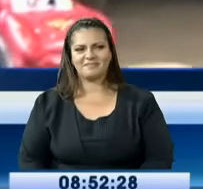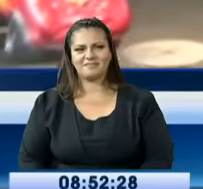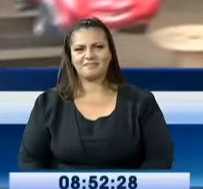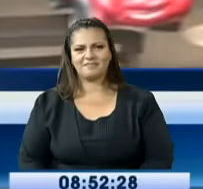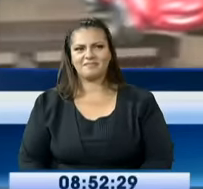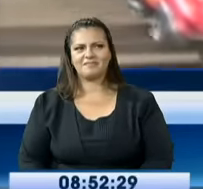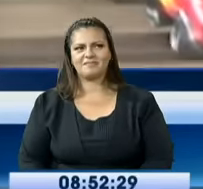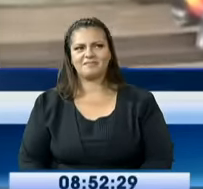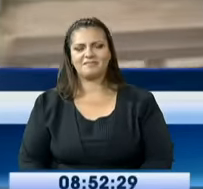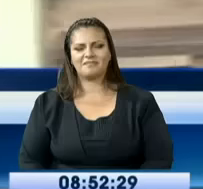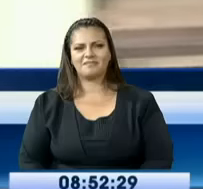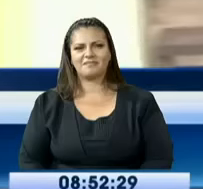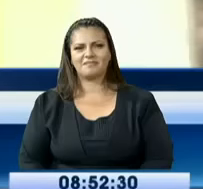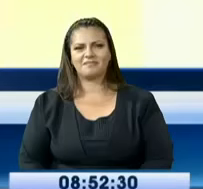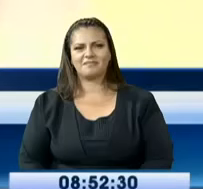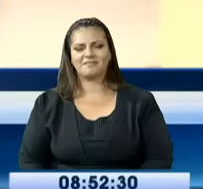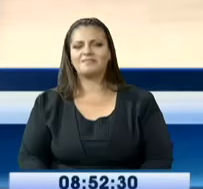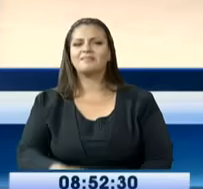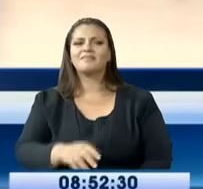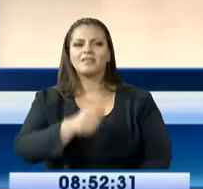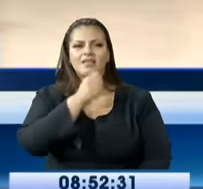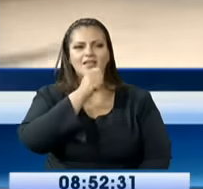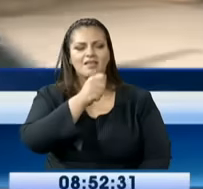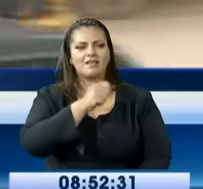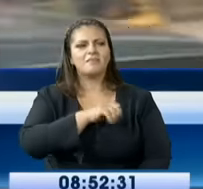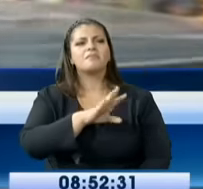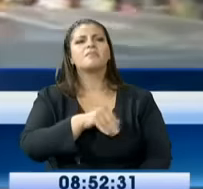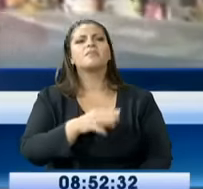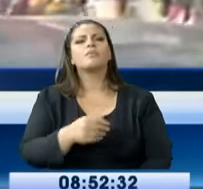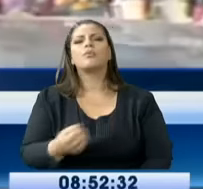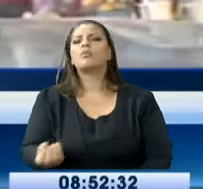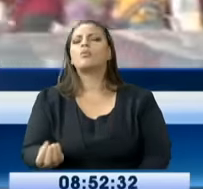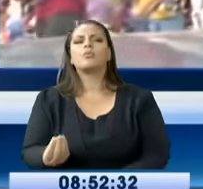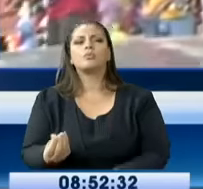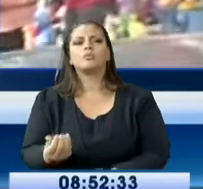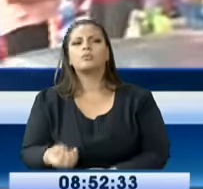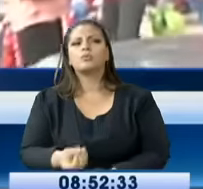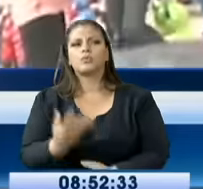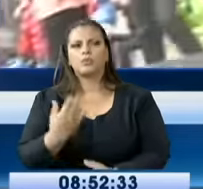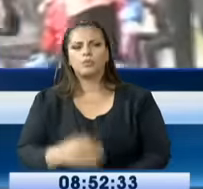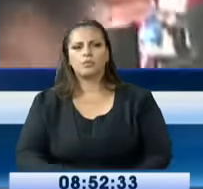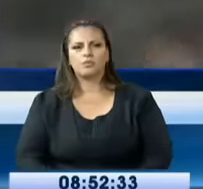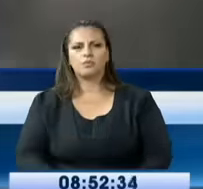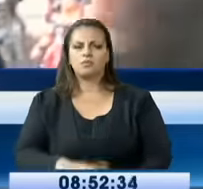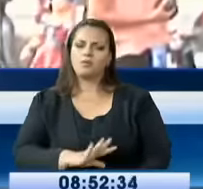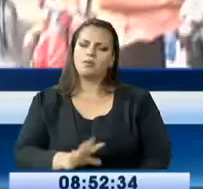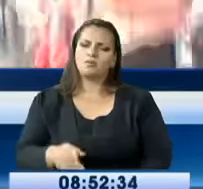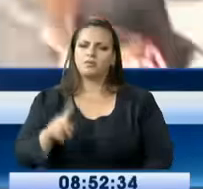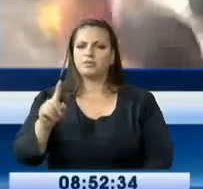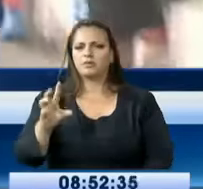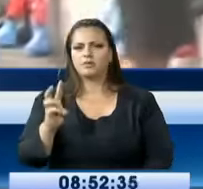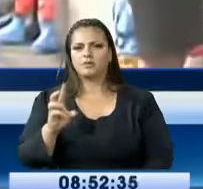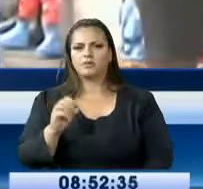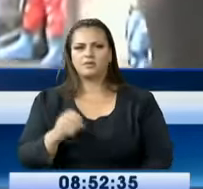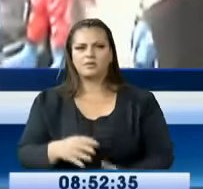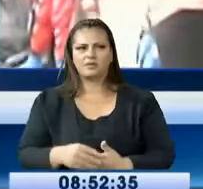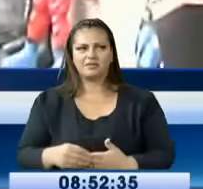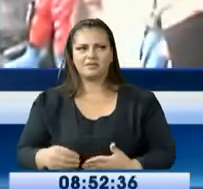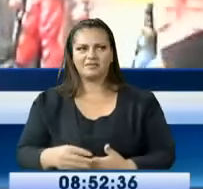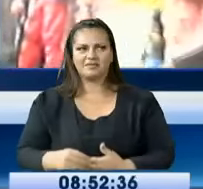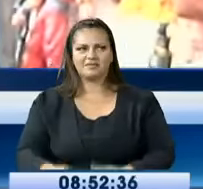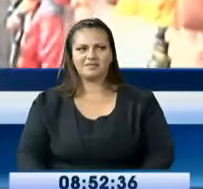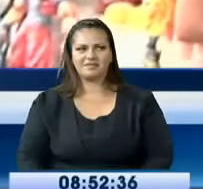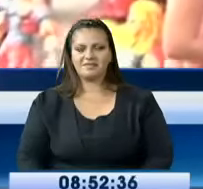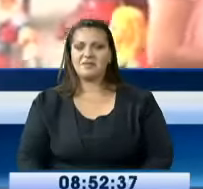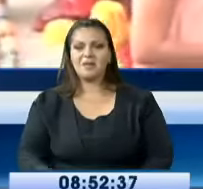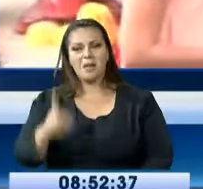¿Un Popeye así, más o menos cuánto cuesta? Está aproximadamente 160. Vamos a hacer la vaca con los compañeros a ver si